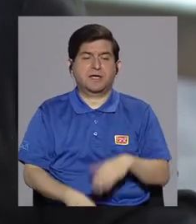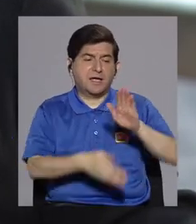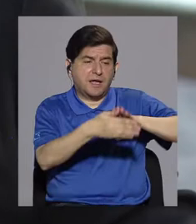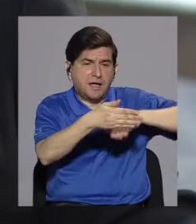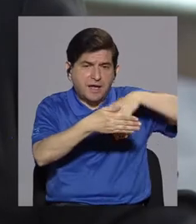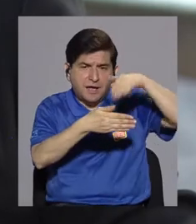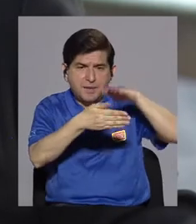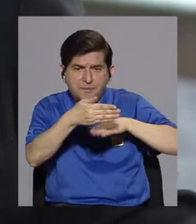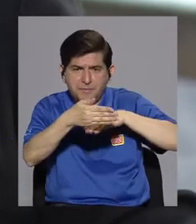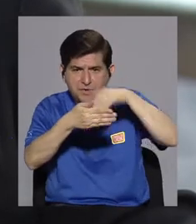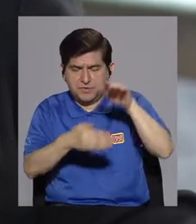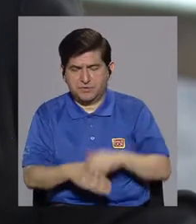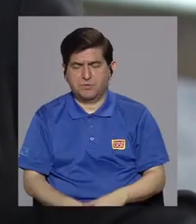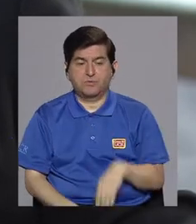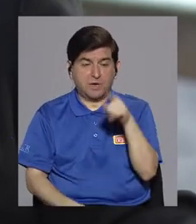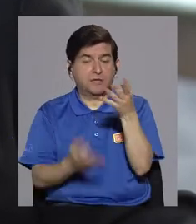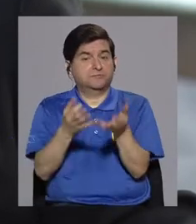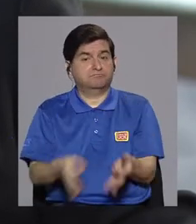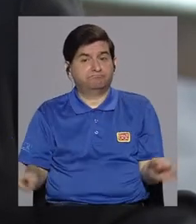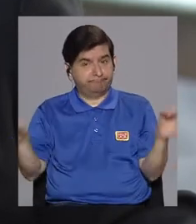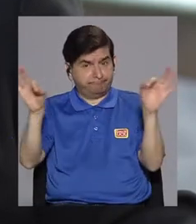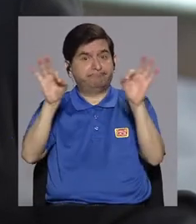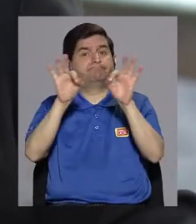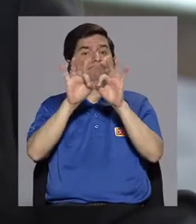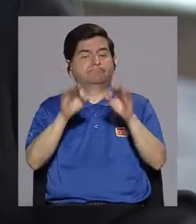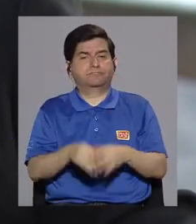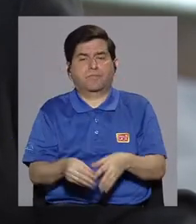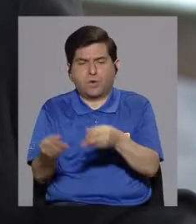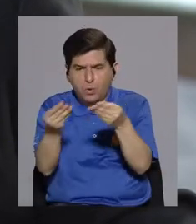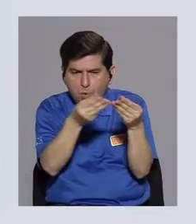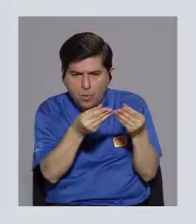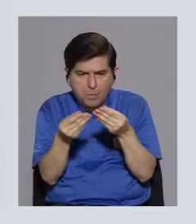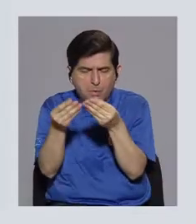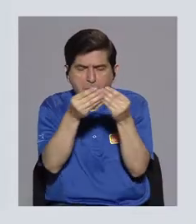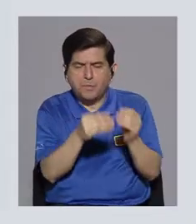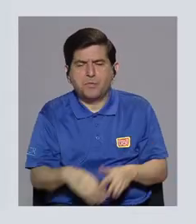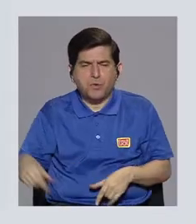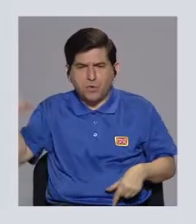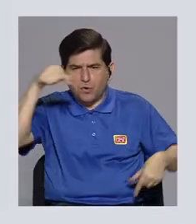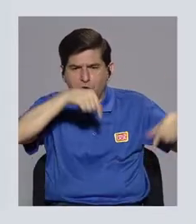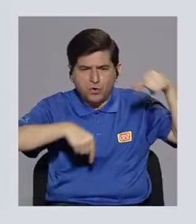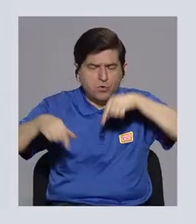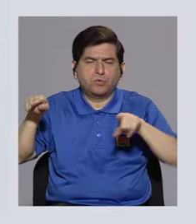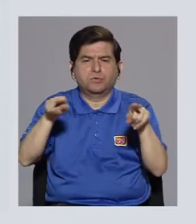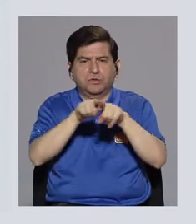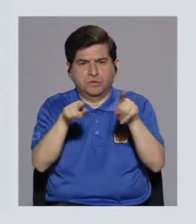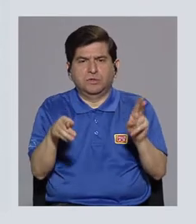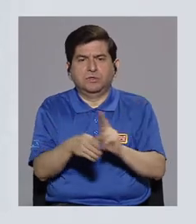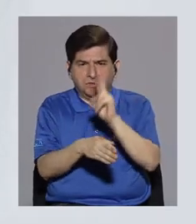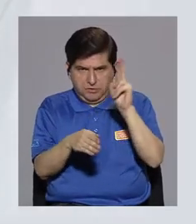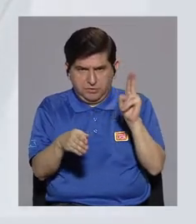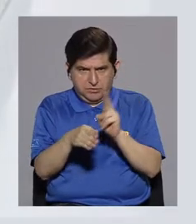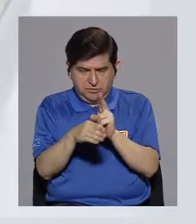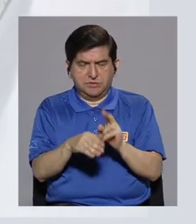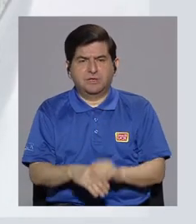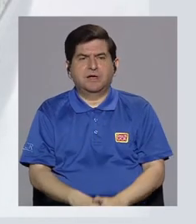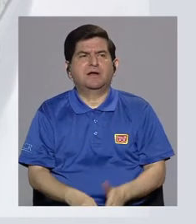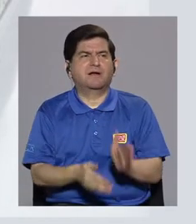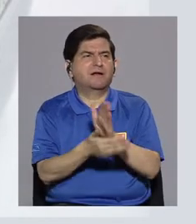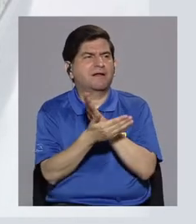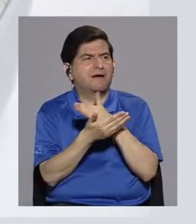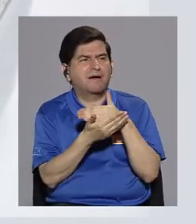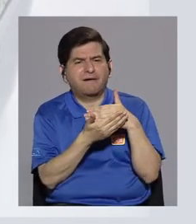de pinturas y disolventes, eso es muy importante como producto químico que se usa allí, y también se utiliza, digamos,